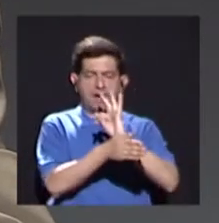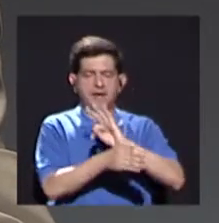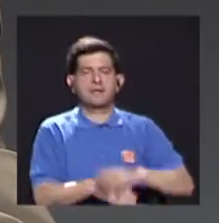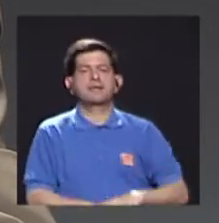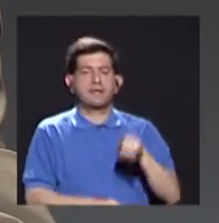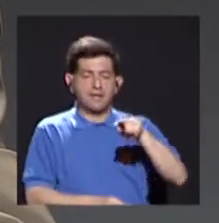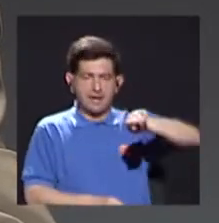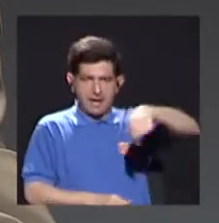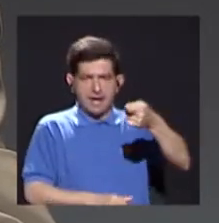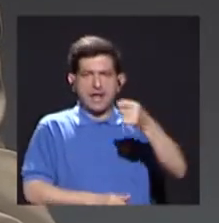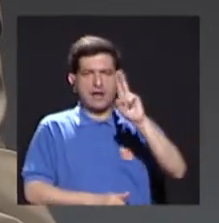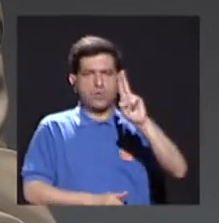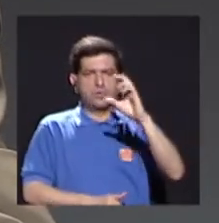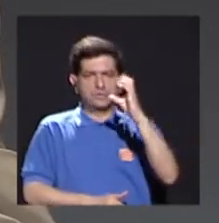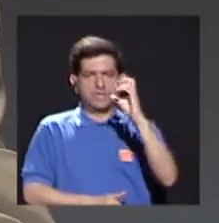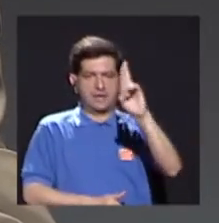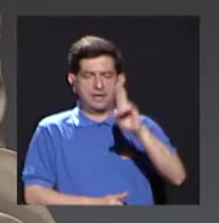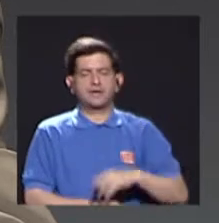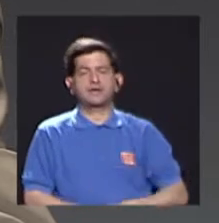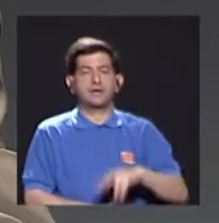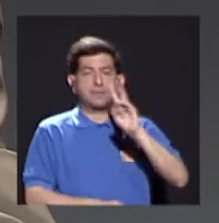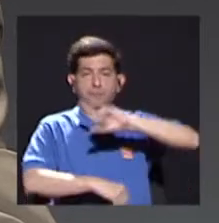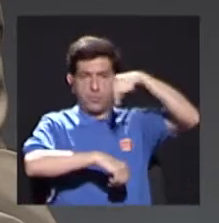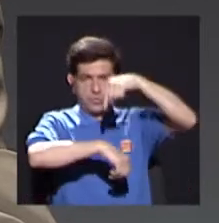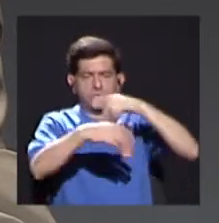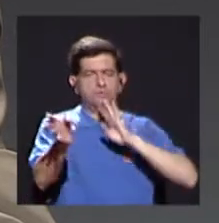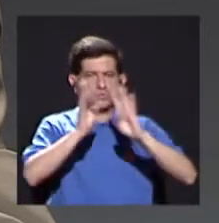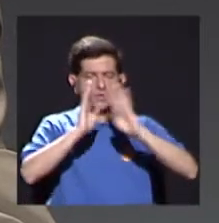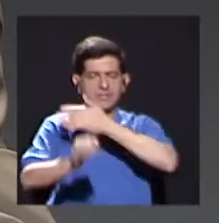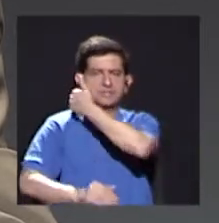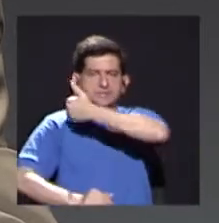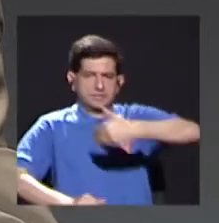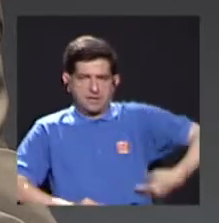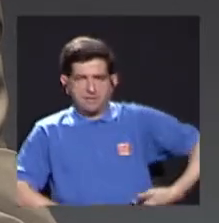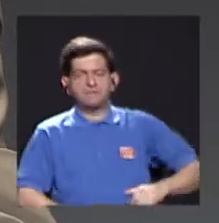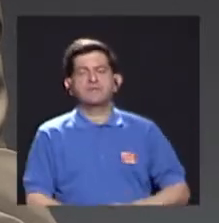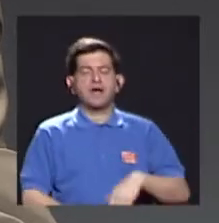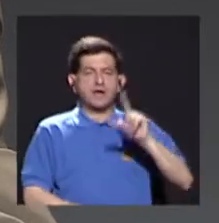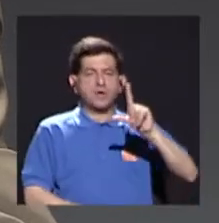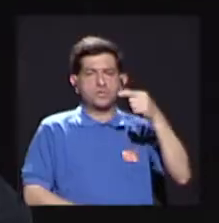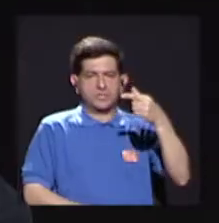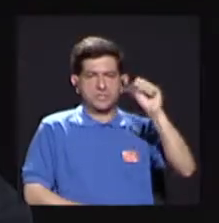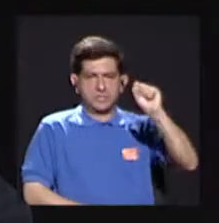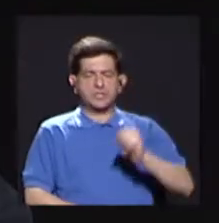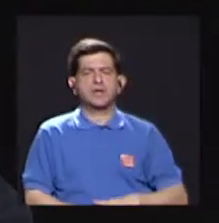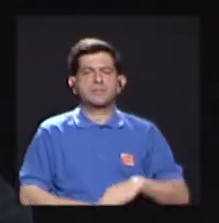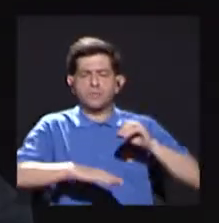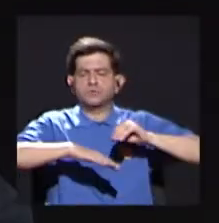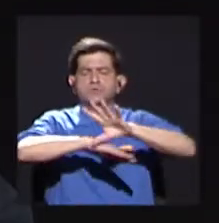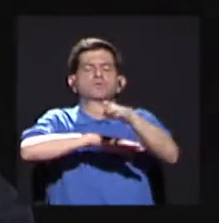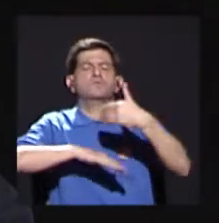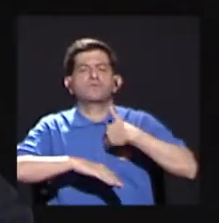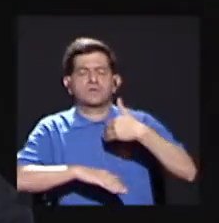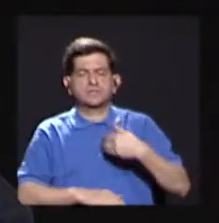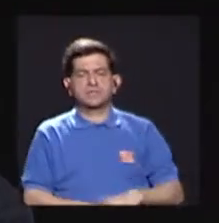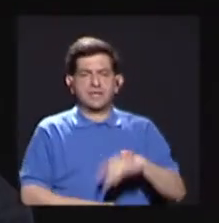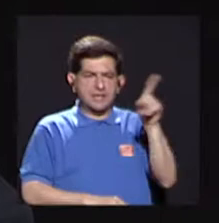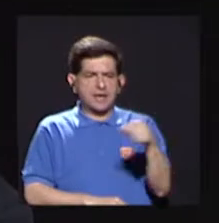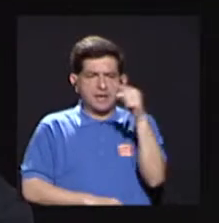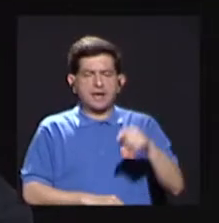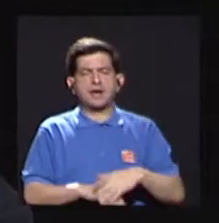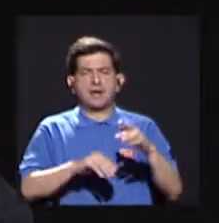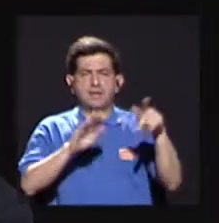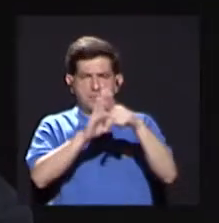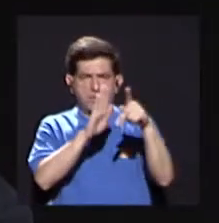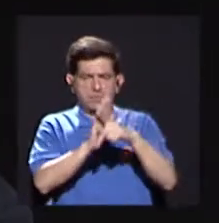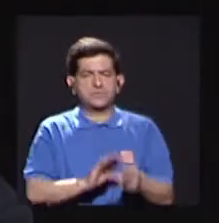de este su canal hacer durante dos horas hablaremos con el mandatario luis guillermo solís acerca de las implicaciones del levantamiento del veto a